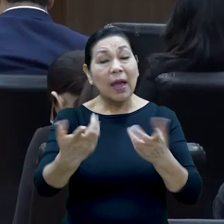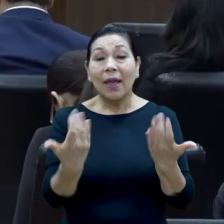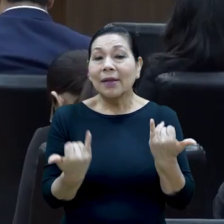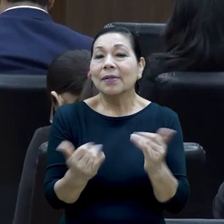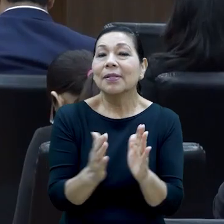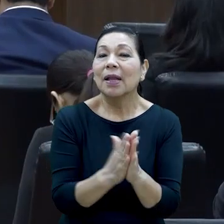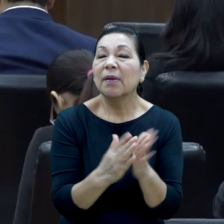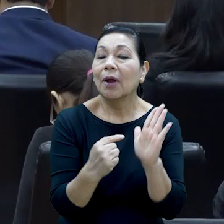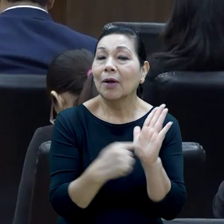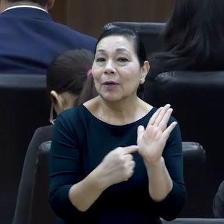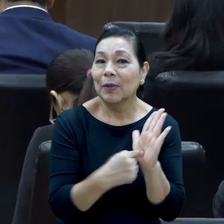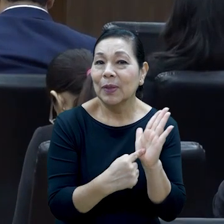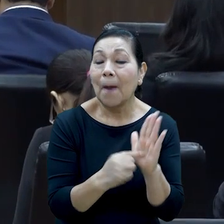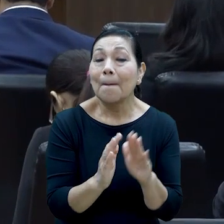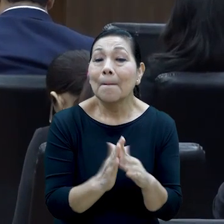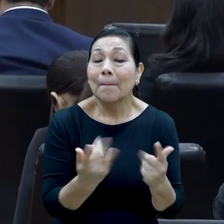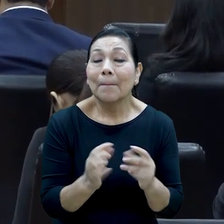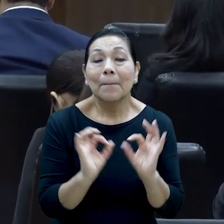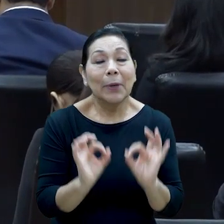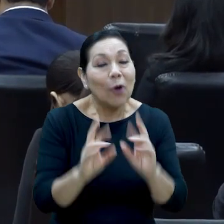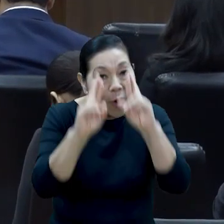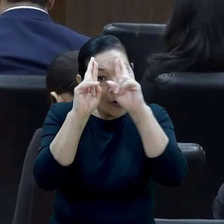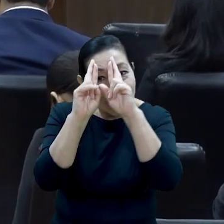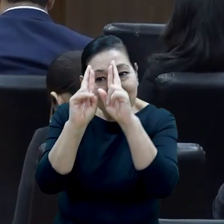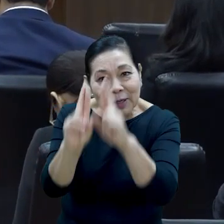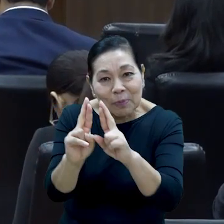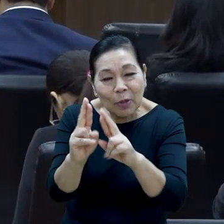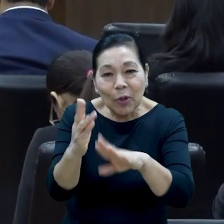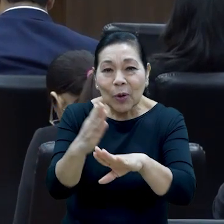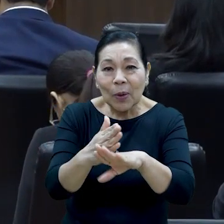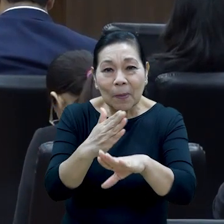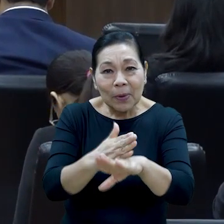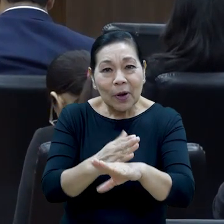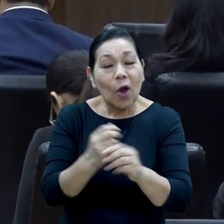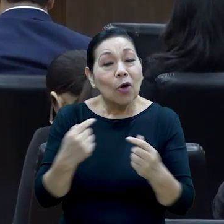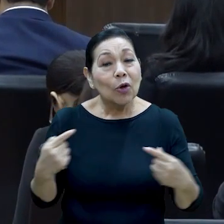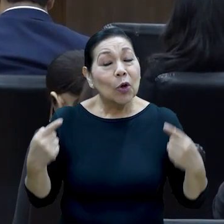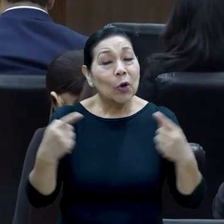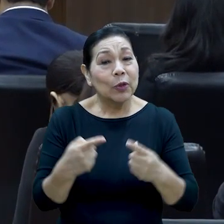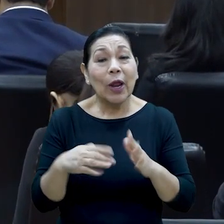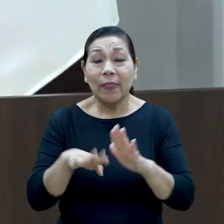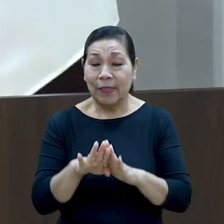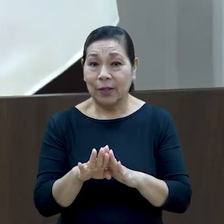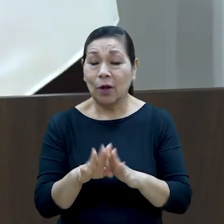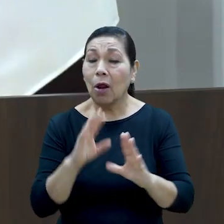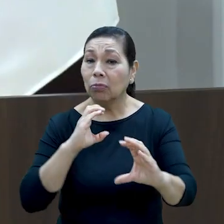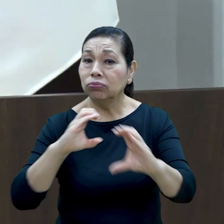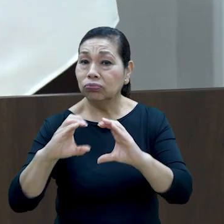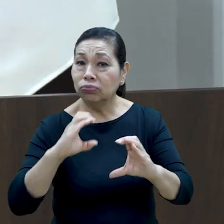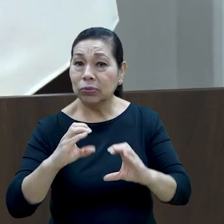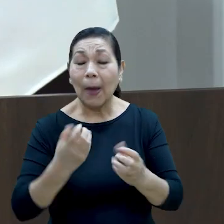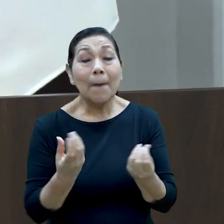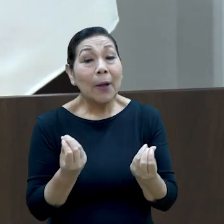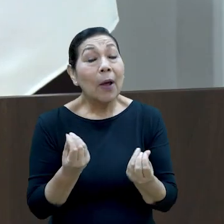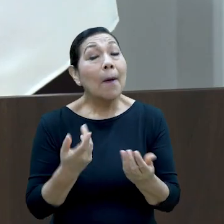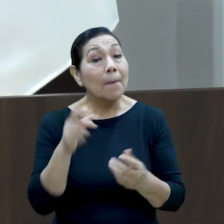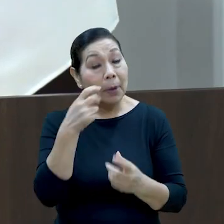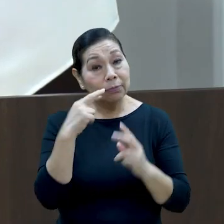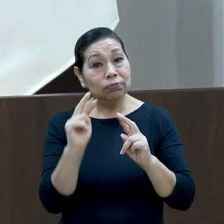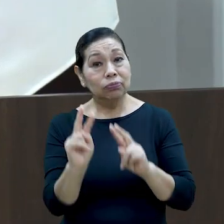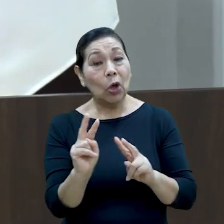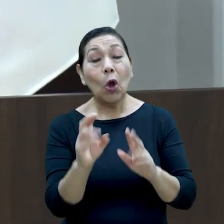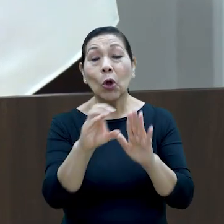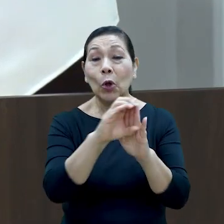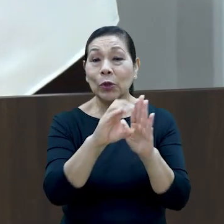el sentido de este libro, que origina una opinión pero respetuosamente desarrolla posiciones contrarias dentro de un diálogo democrático y desde